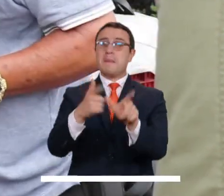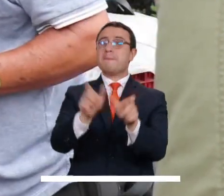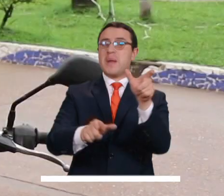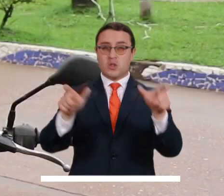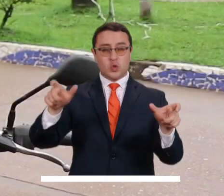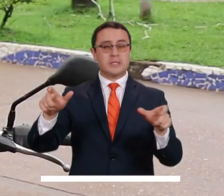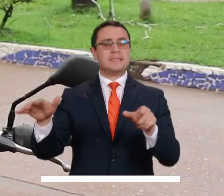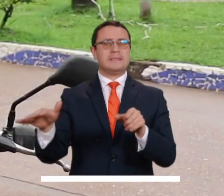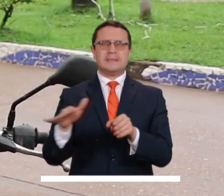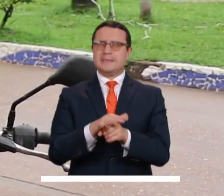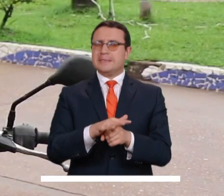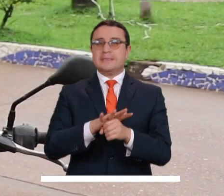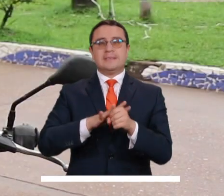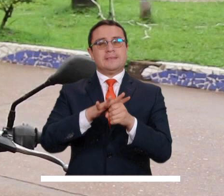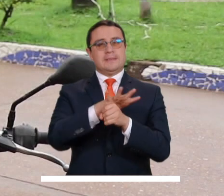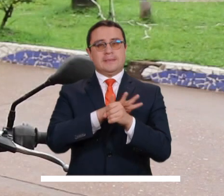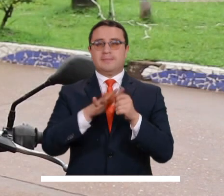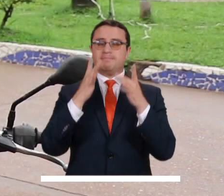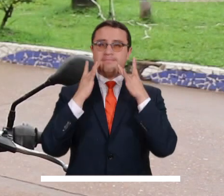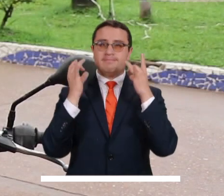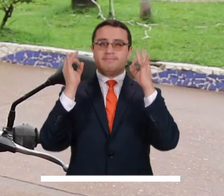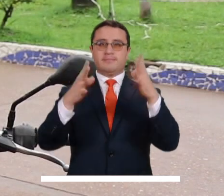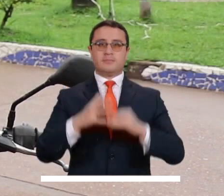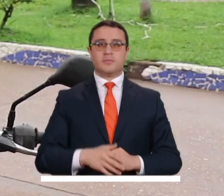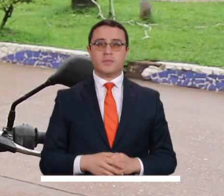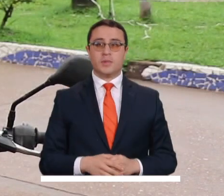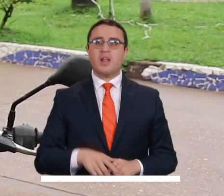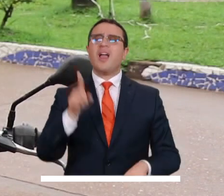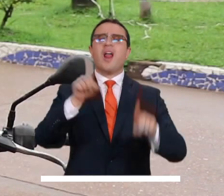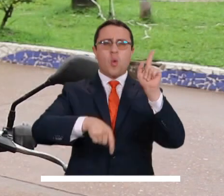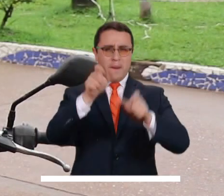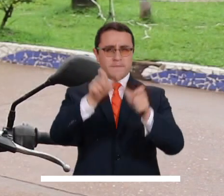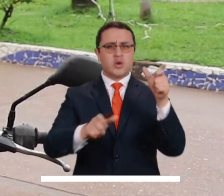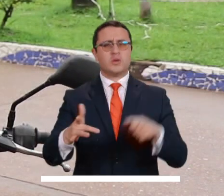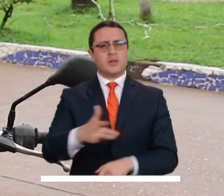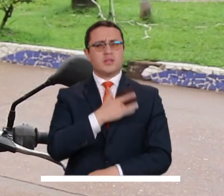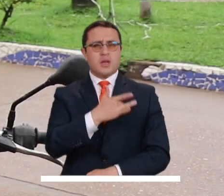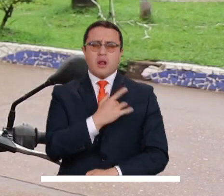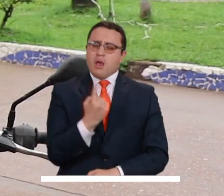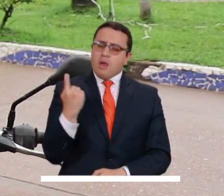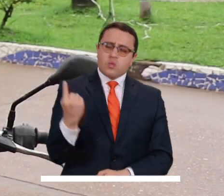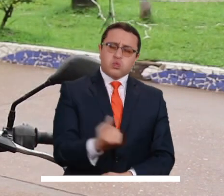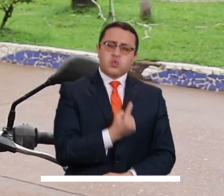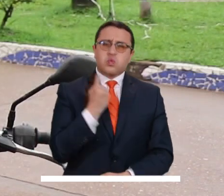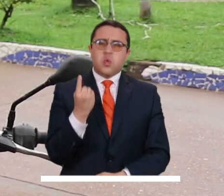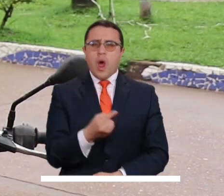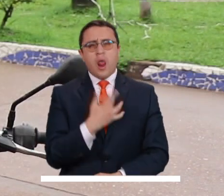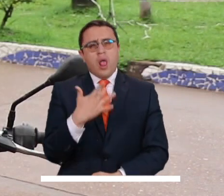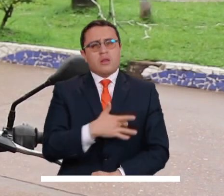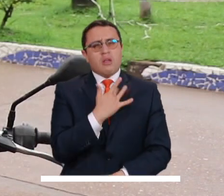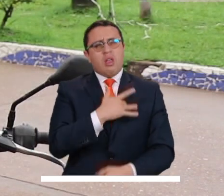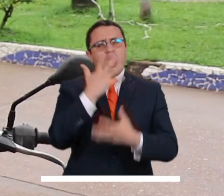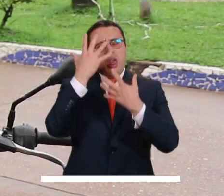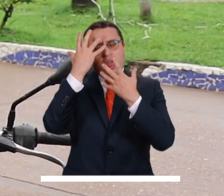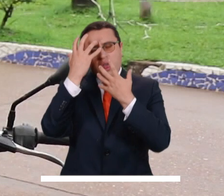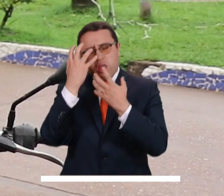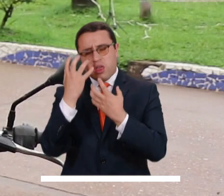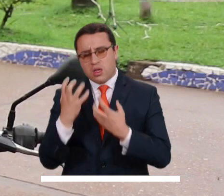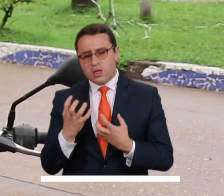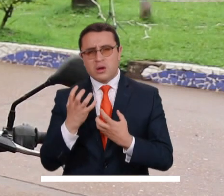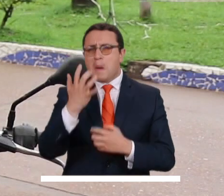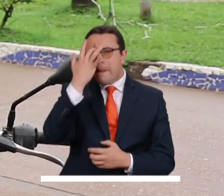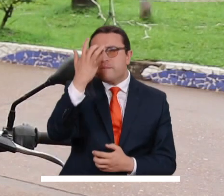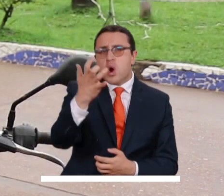Hay muchas personas que están solas, se sienten tristes porque de